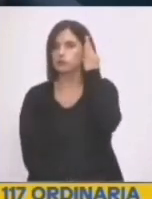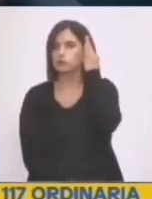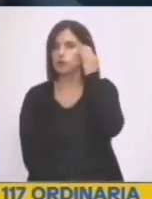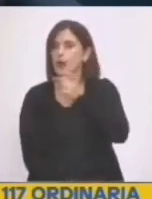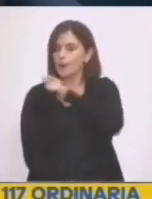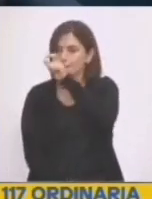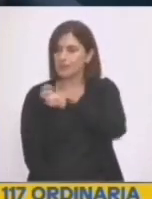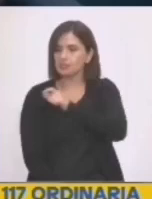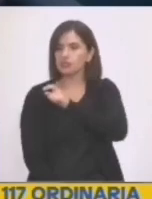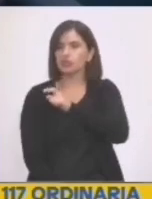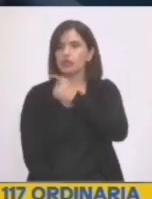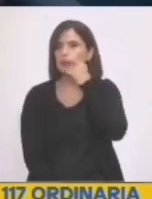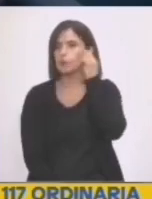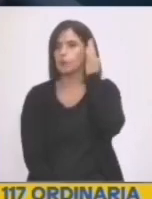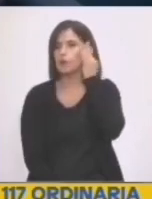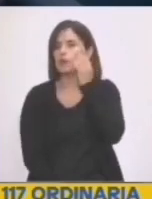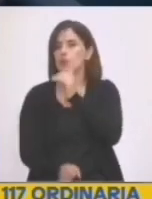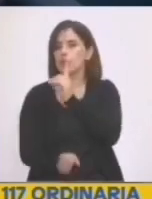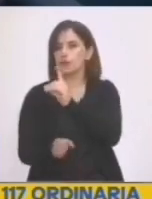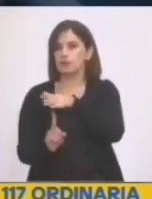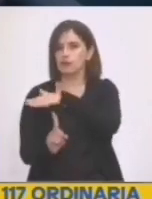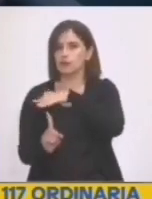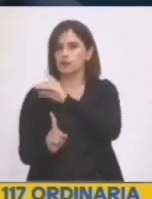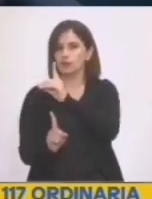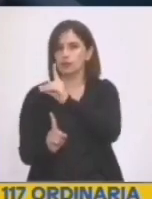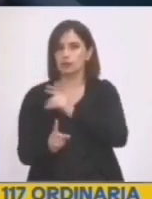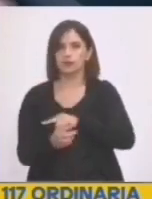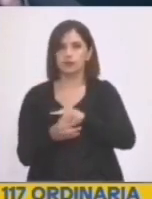personas en situación de discapacidad Gracias presidenta